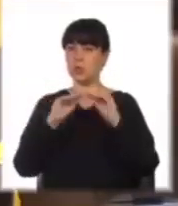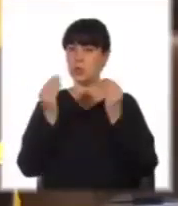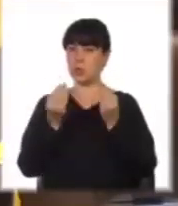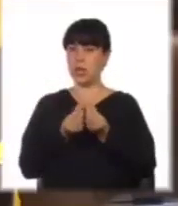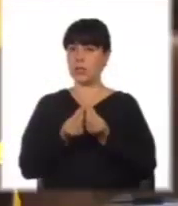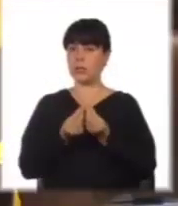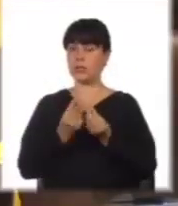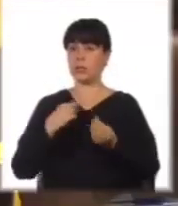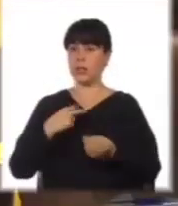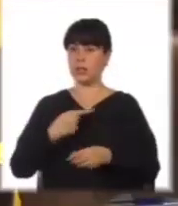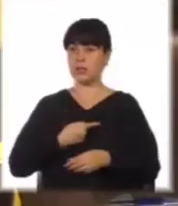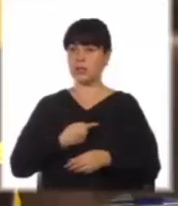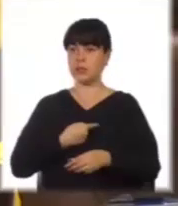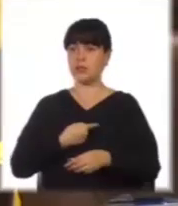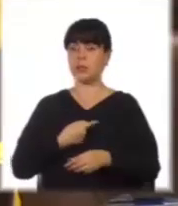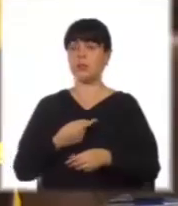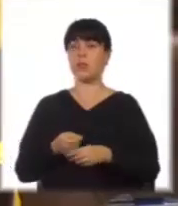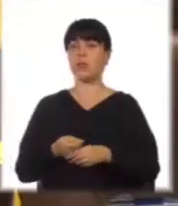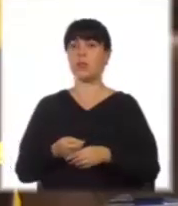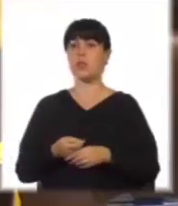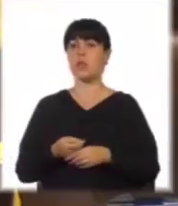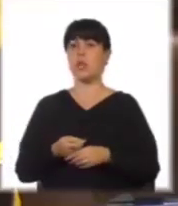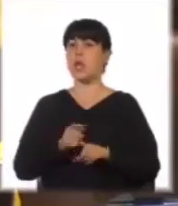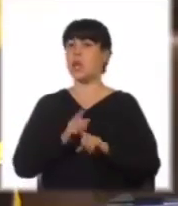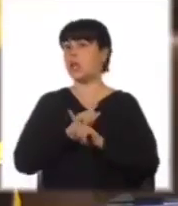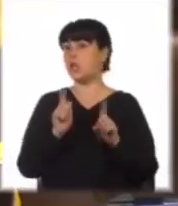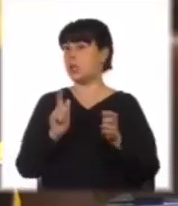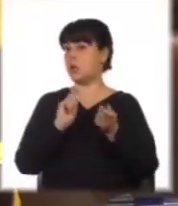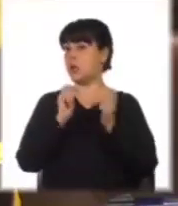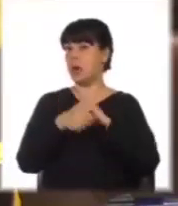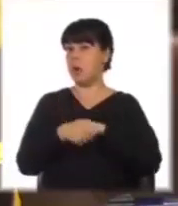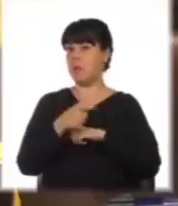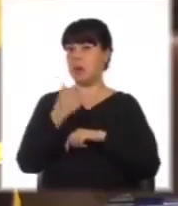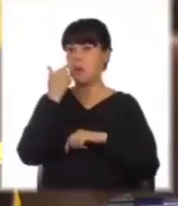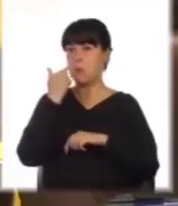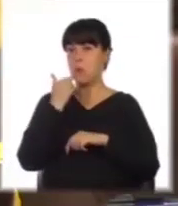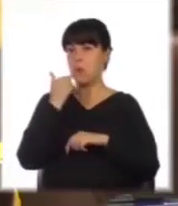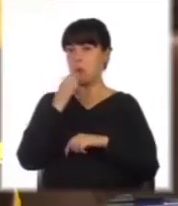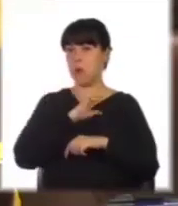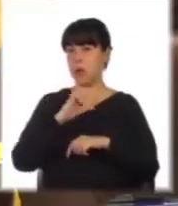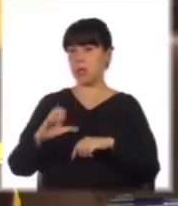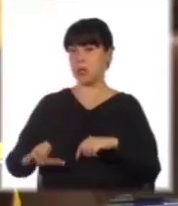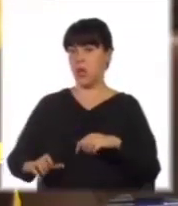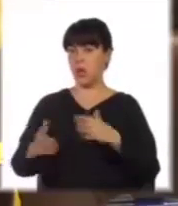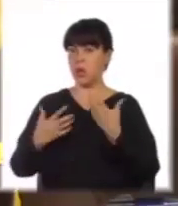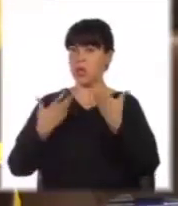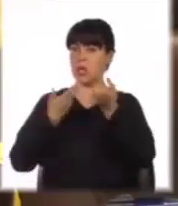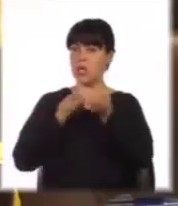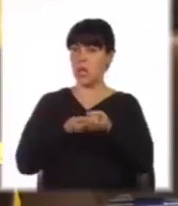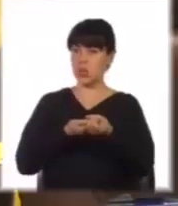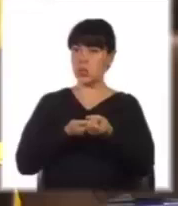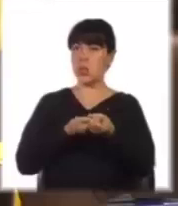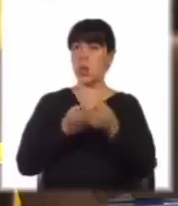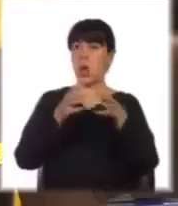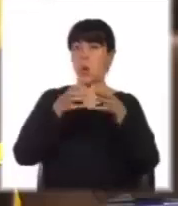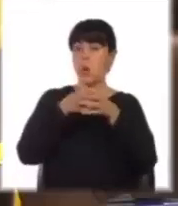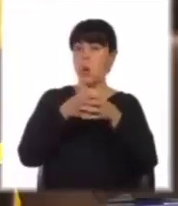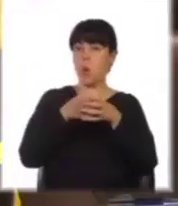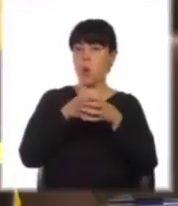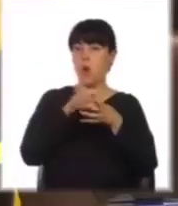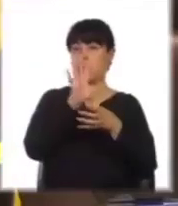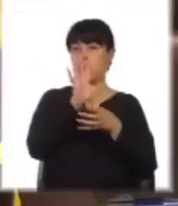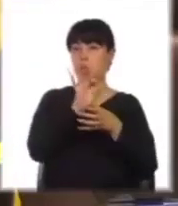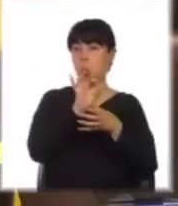personas trans. Y no le cambian los números al Estado. Y ayuda a un reducido grupo de personas que lo